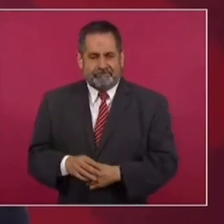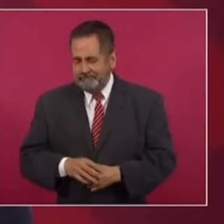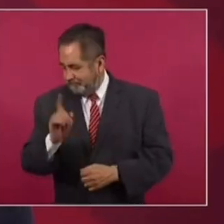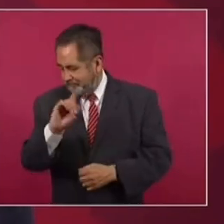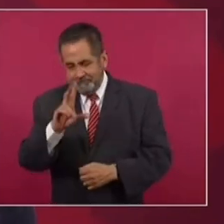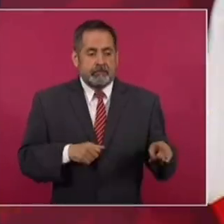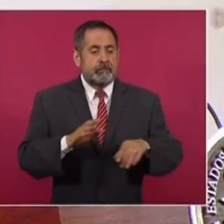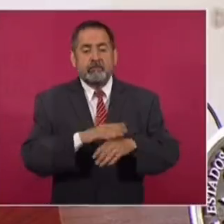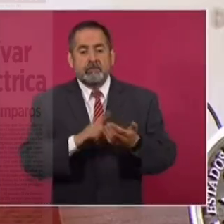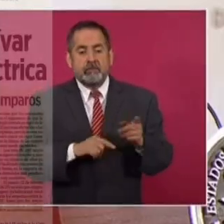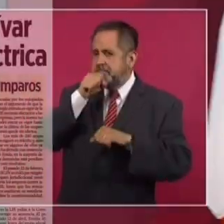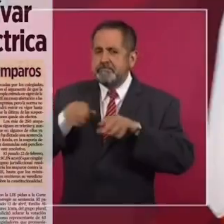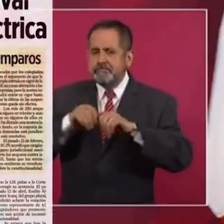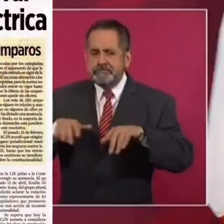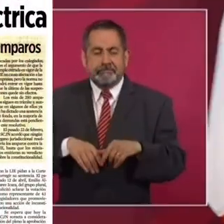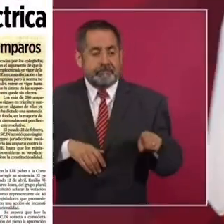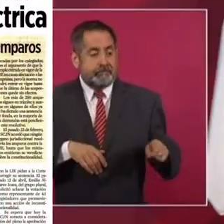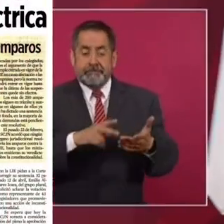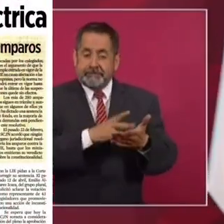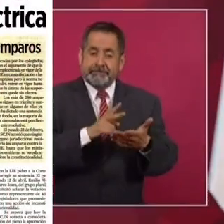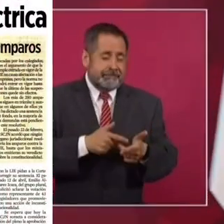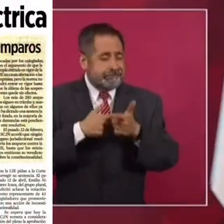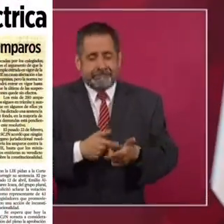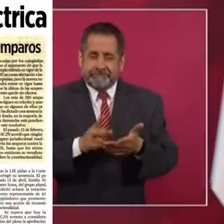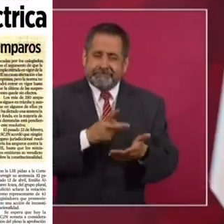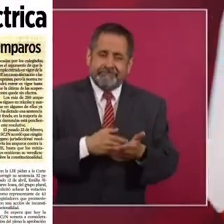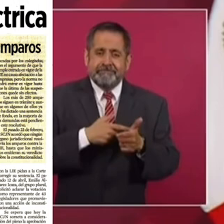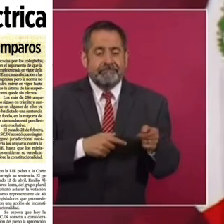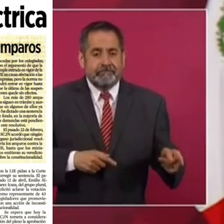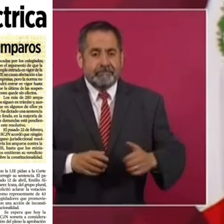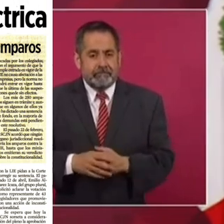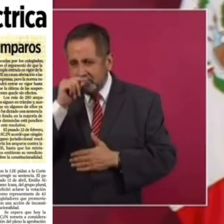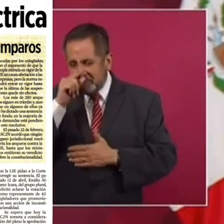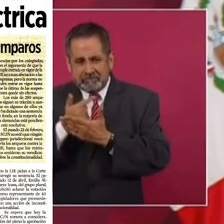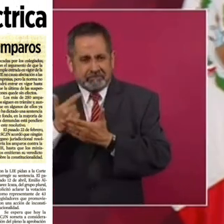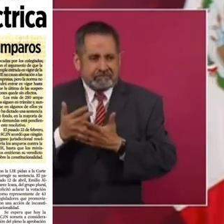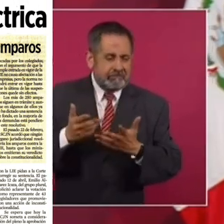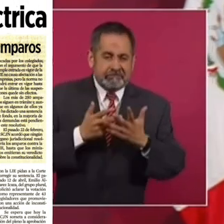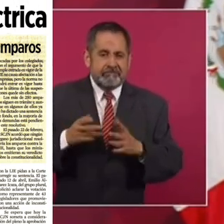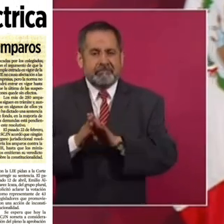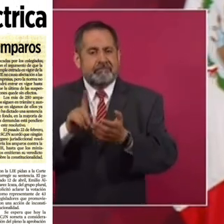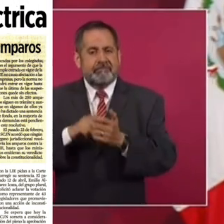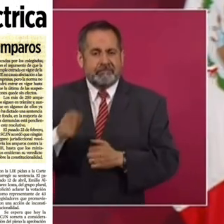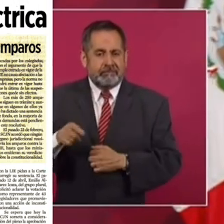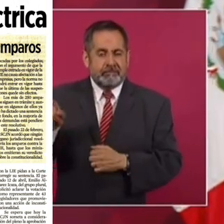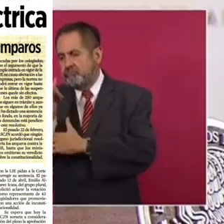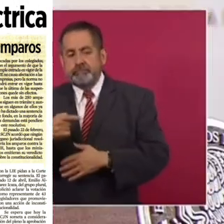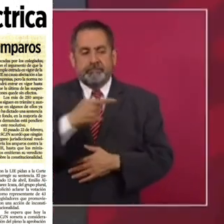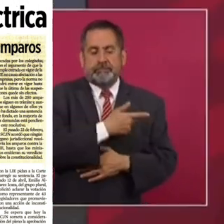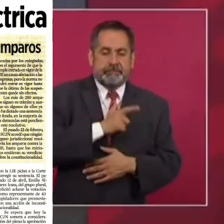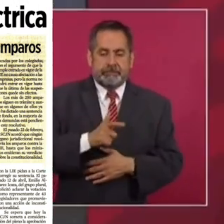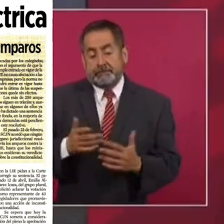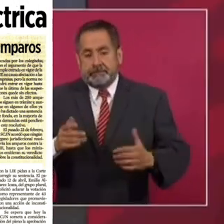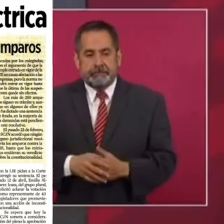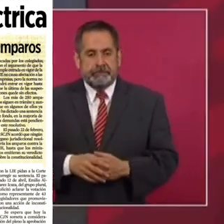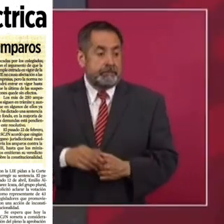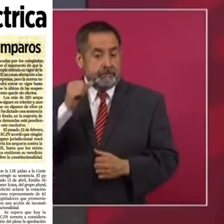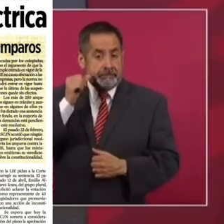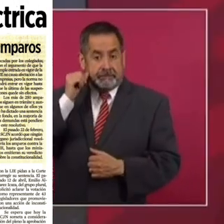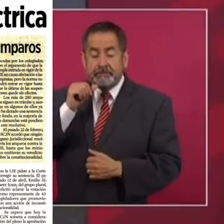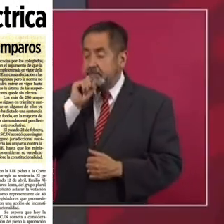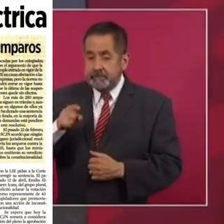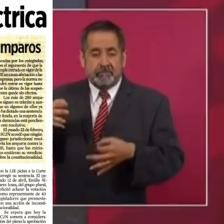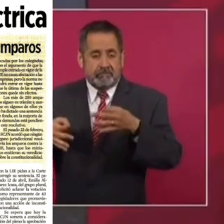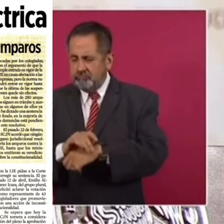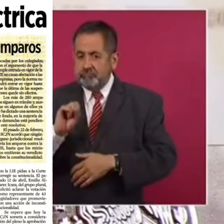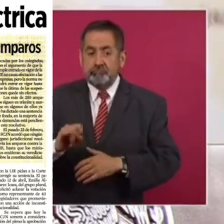no no no y con reforma está dale y dale de que no se contó bien en la suprema corte y tampoco la gallera de la